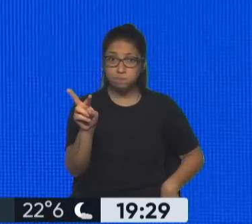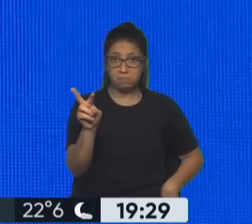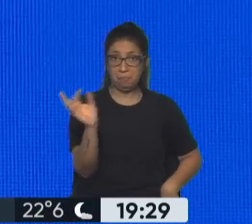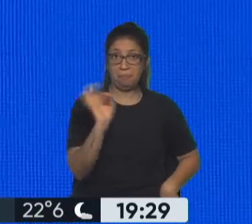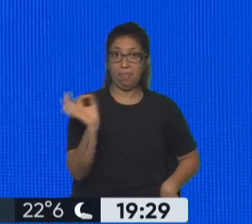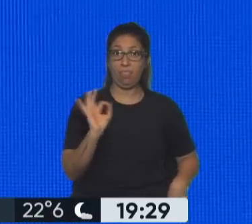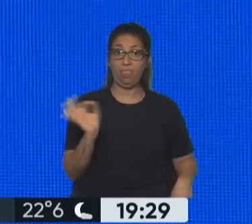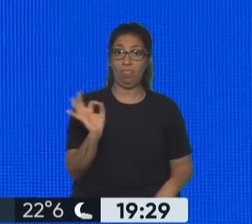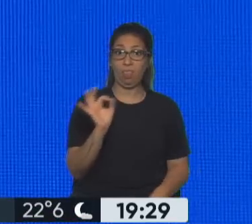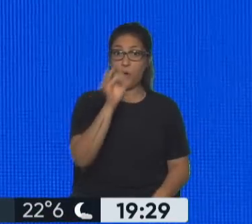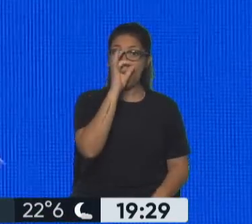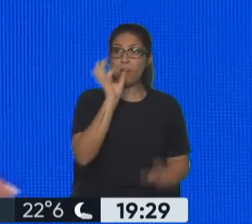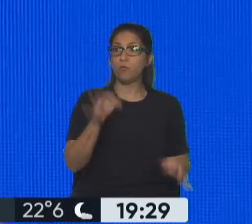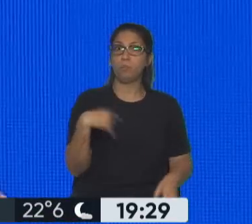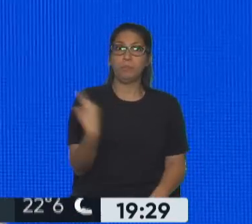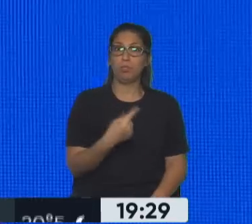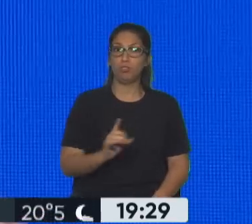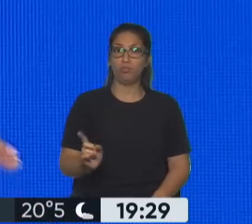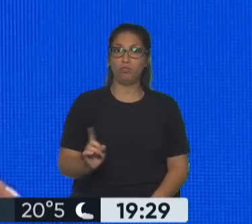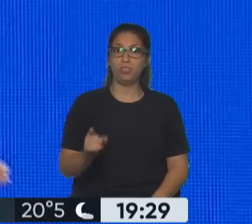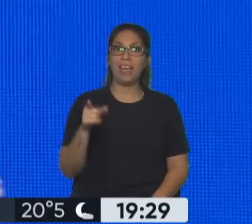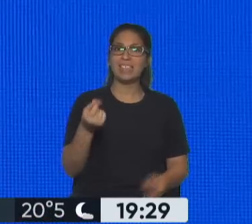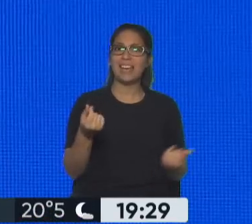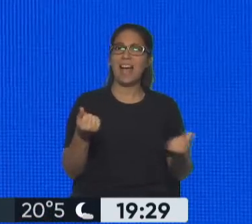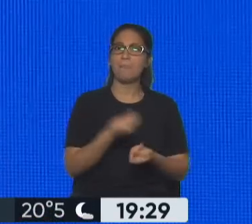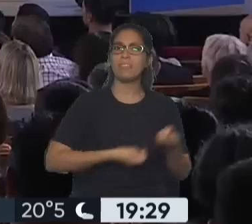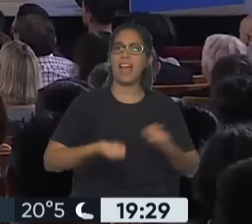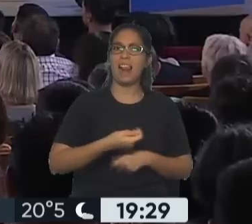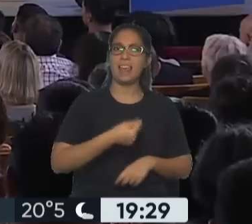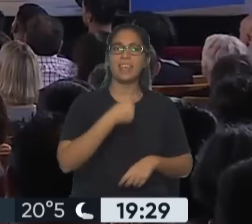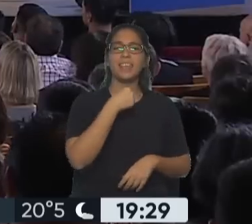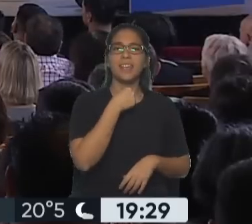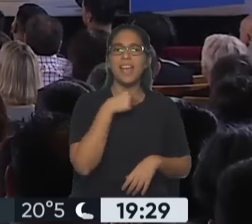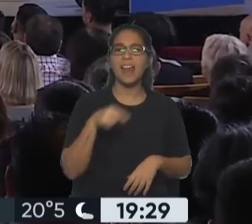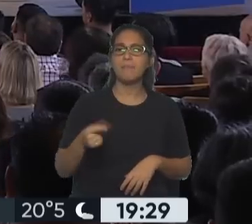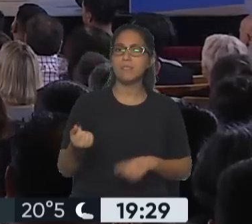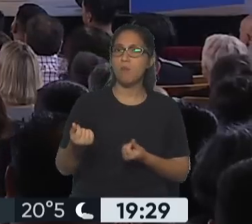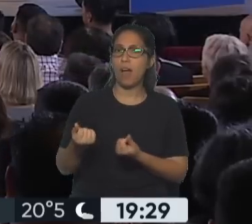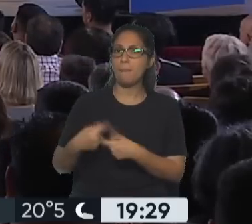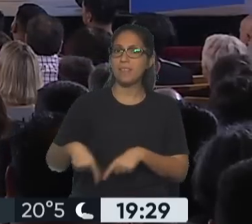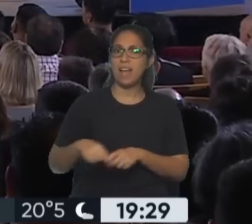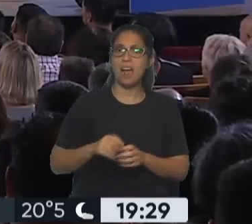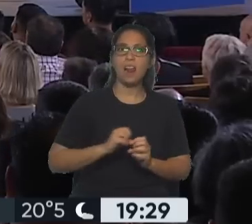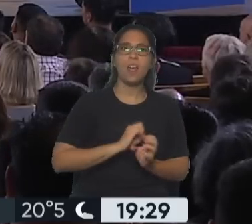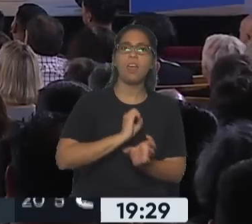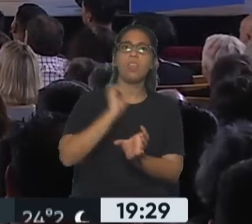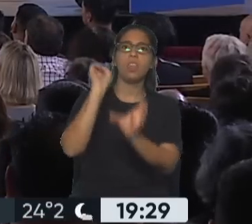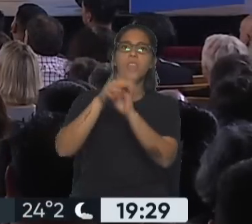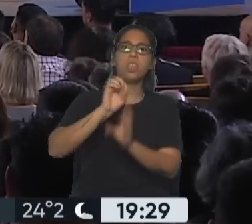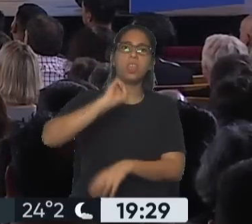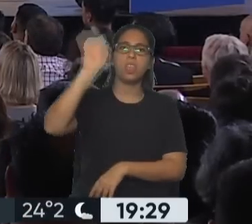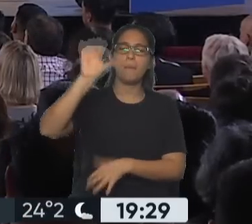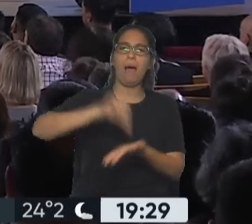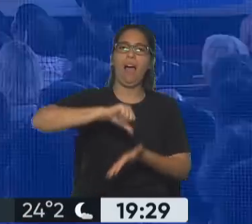ninguna manera, nunca se supo eso, pero este es el capital. Quieren llevar este capital a un fideicomiso en el